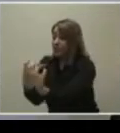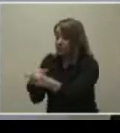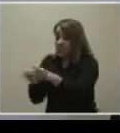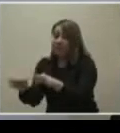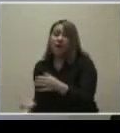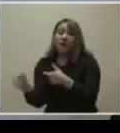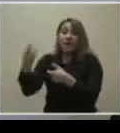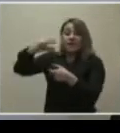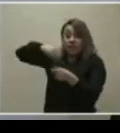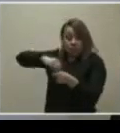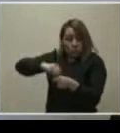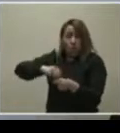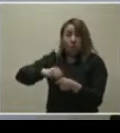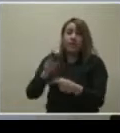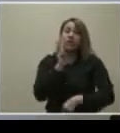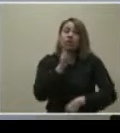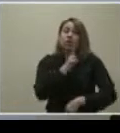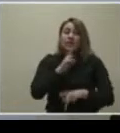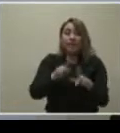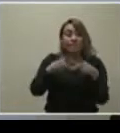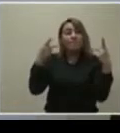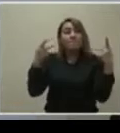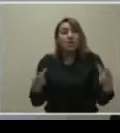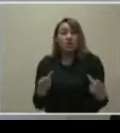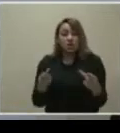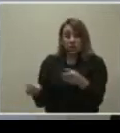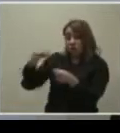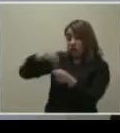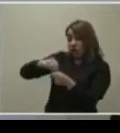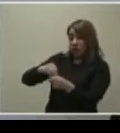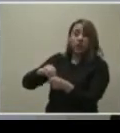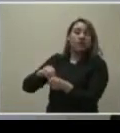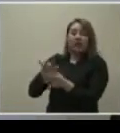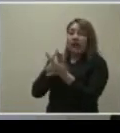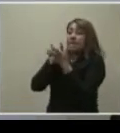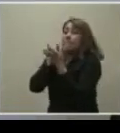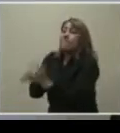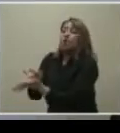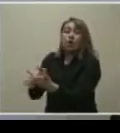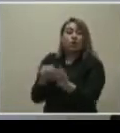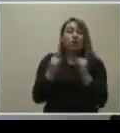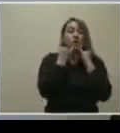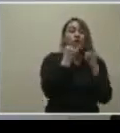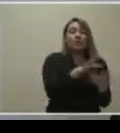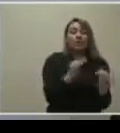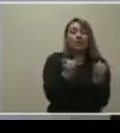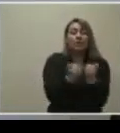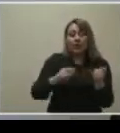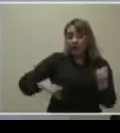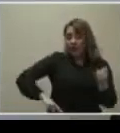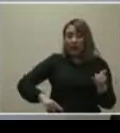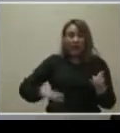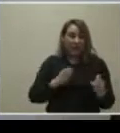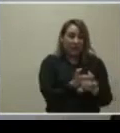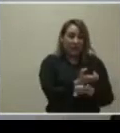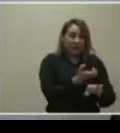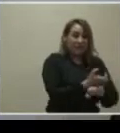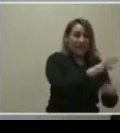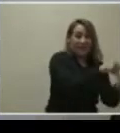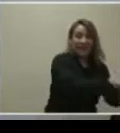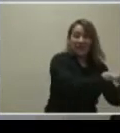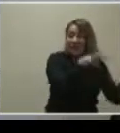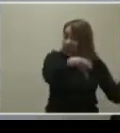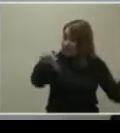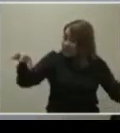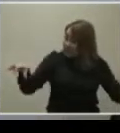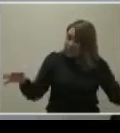el gremio periodístico, para que con su aportación y junto con el gobierno del Estado, junto con las diversas instancias en